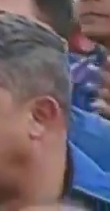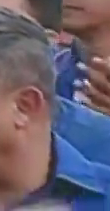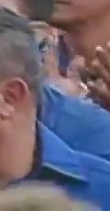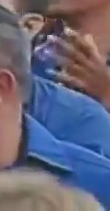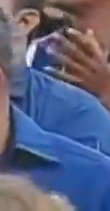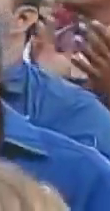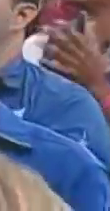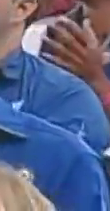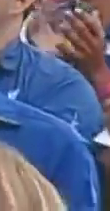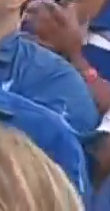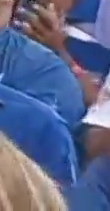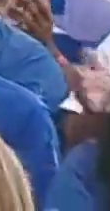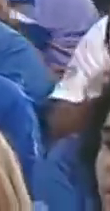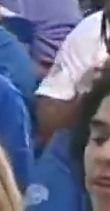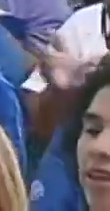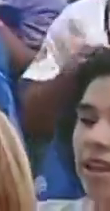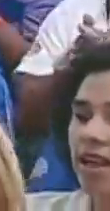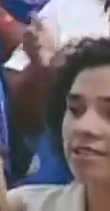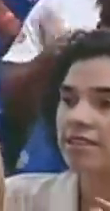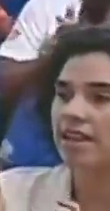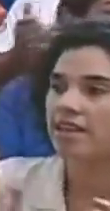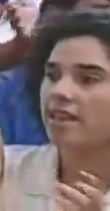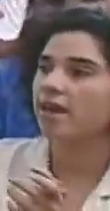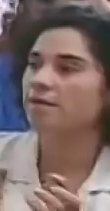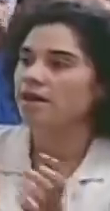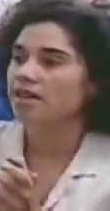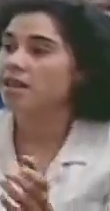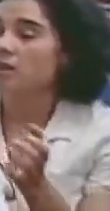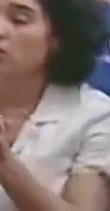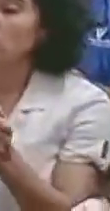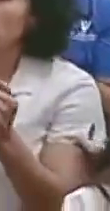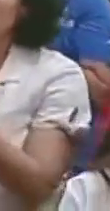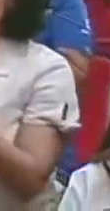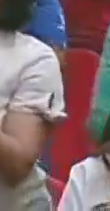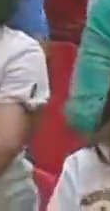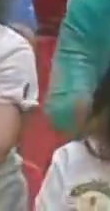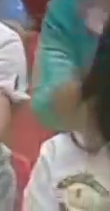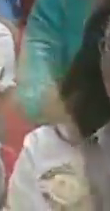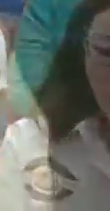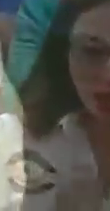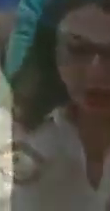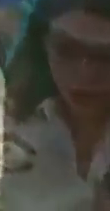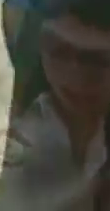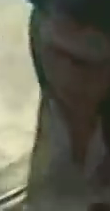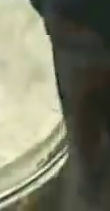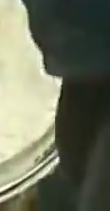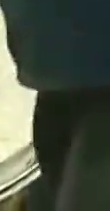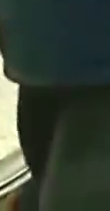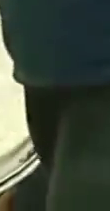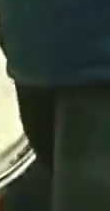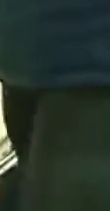estrella bella, y que brille la estrella bella con la luz de la